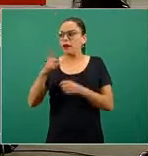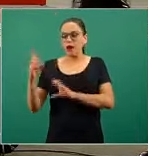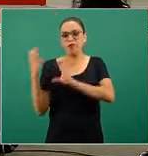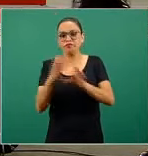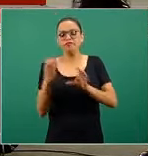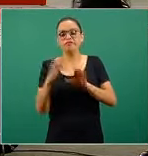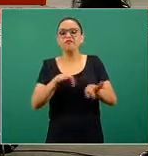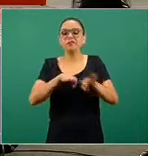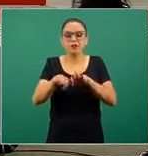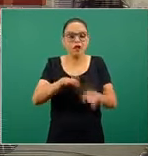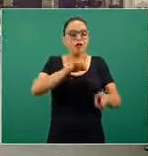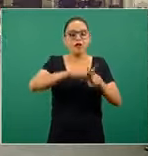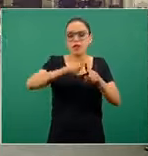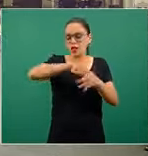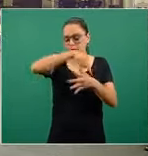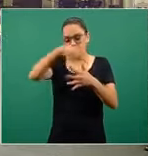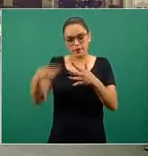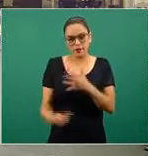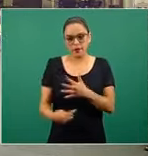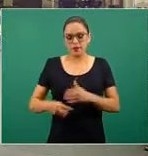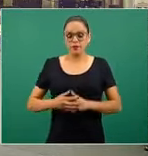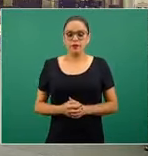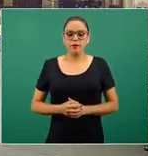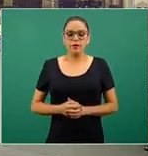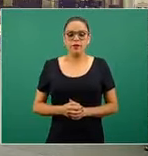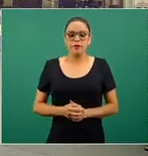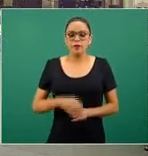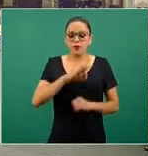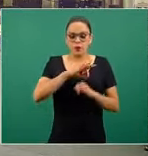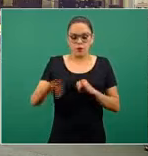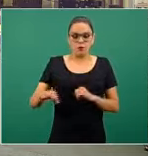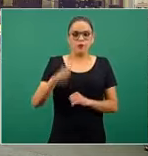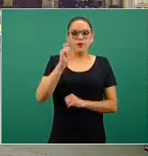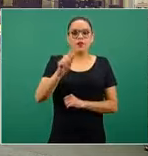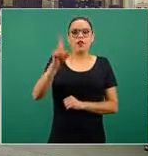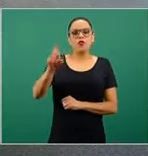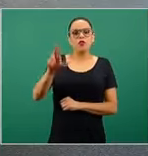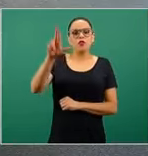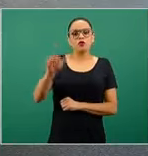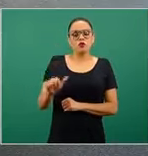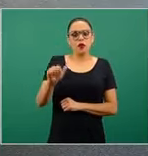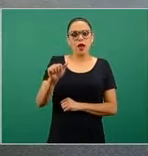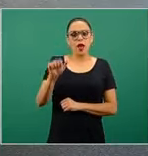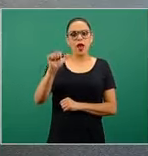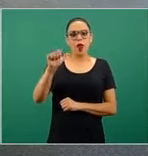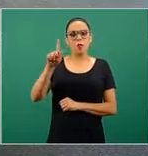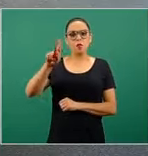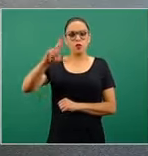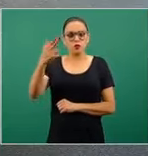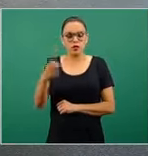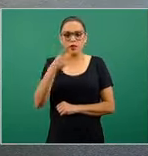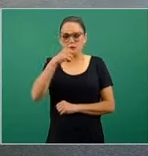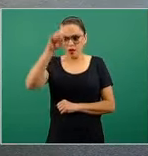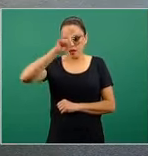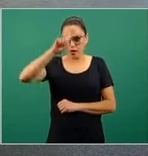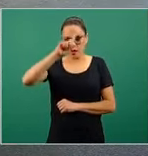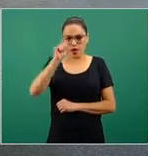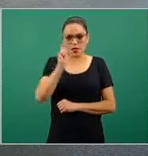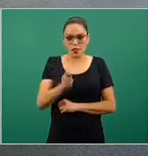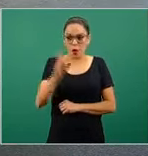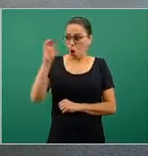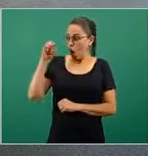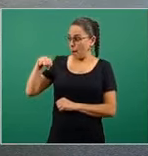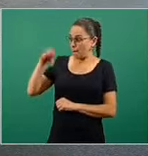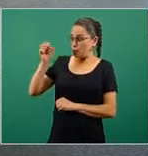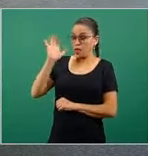por último, cuando la doctora Celia Alpuche habló sobre la recomendación que ya, bueno, finalmente la OMS ya